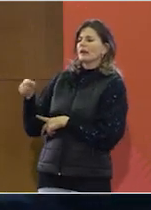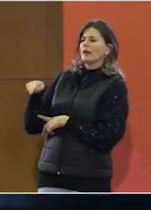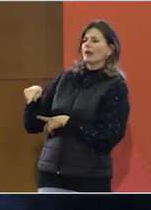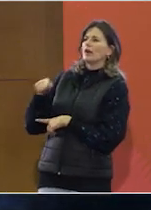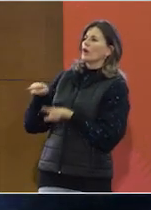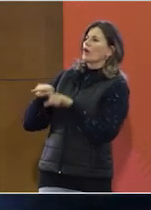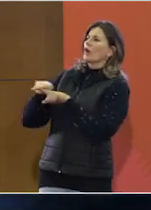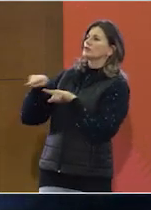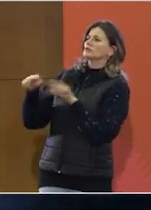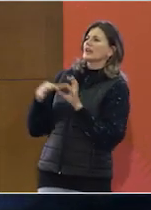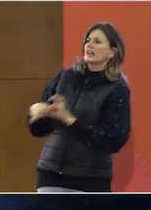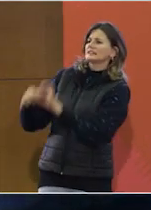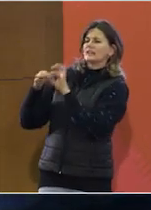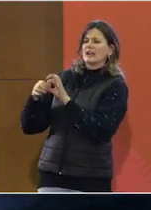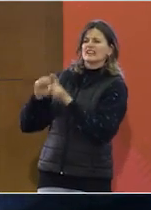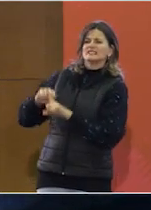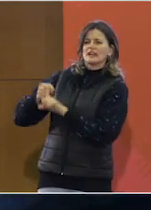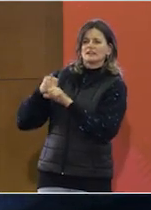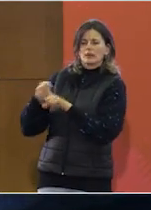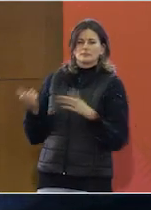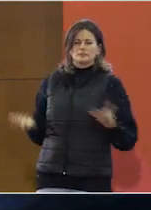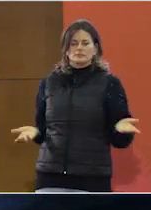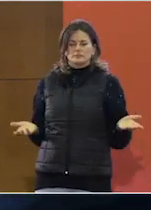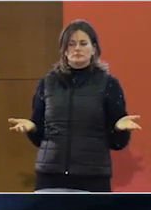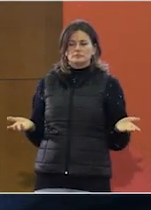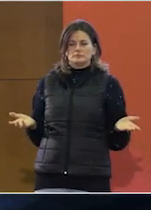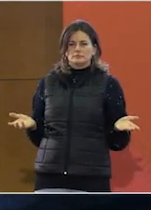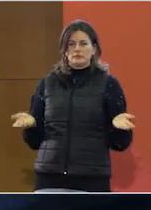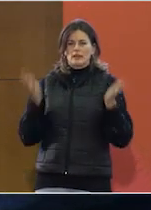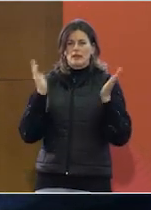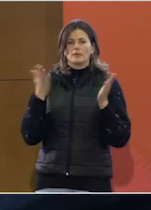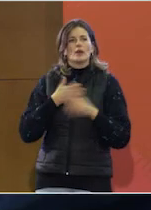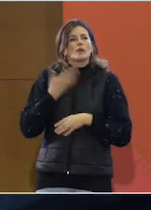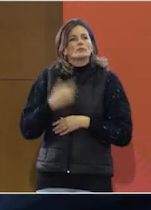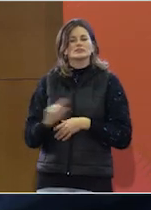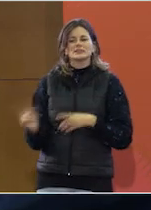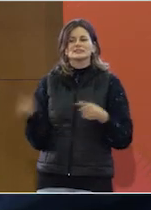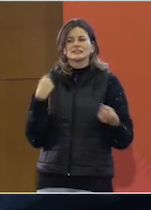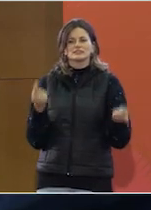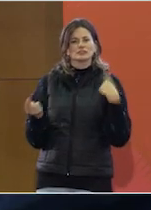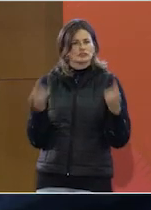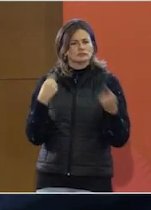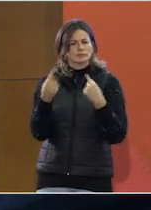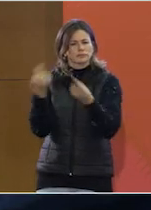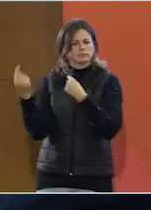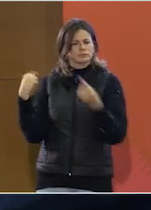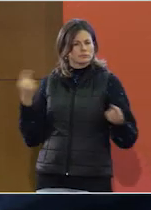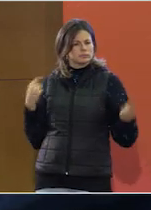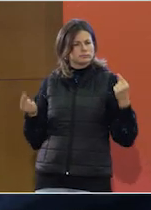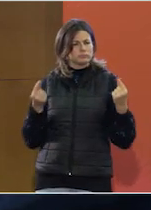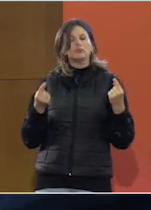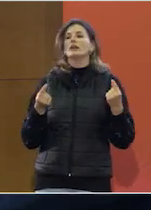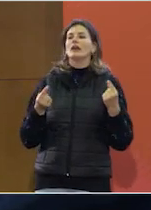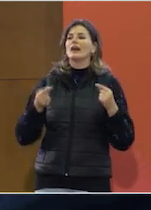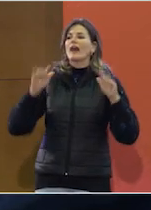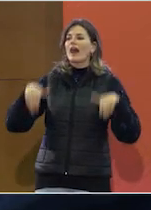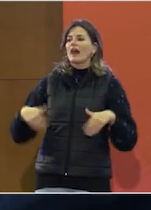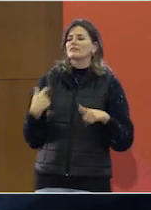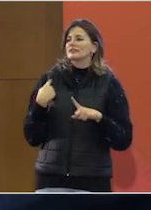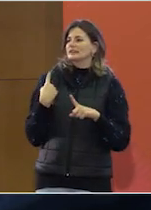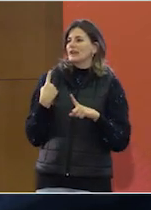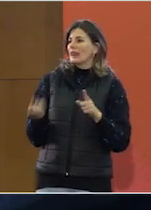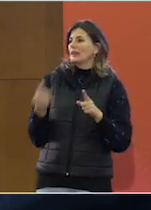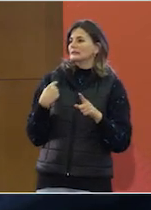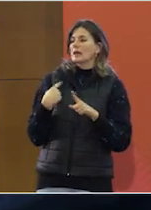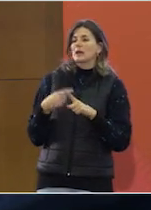dicen, son los aliados de la represión. A lo mejor si nos insultan desde todos los lados, resulta que es porque